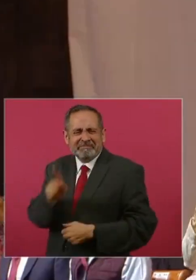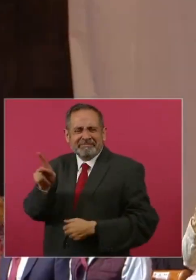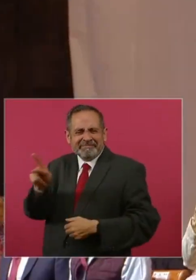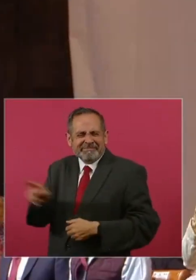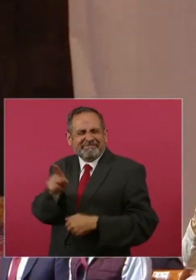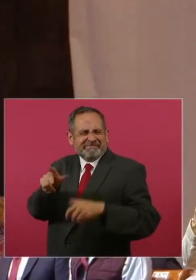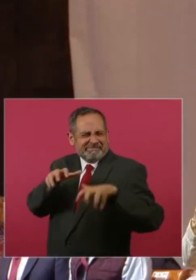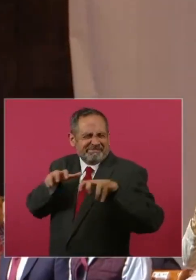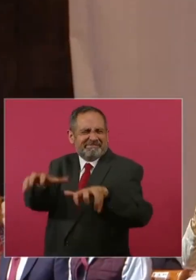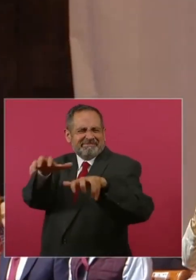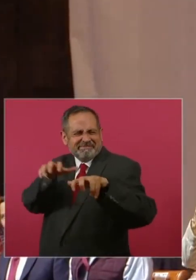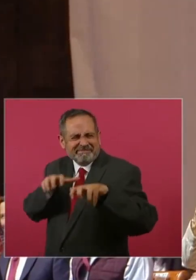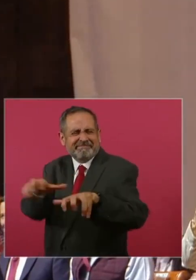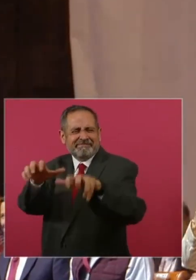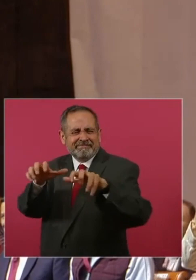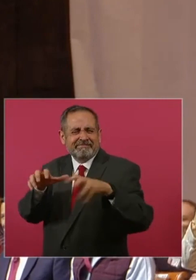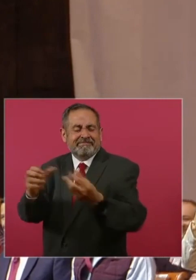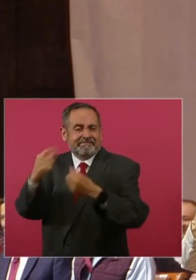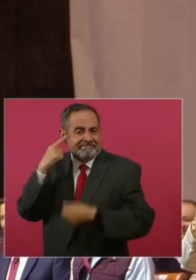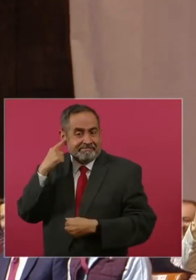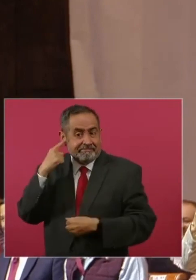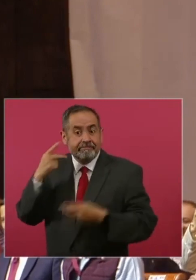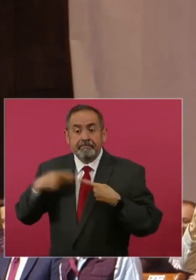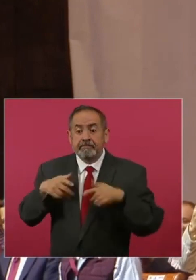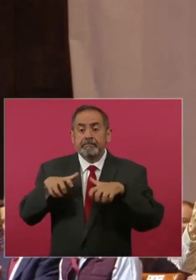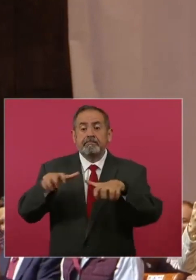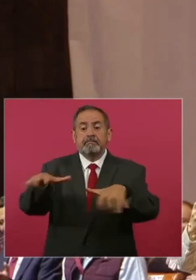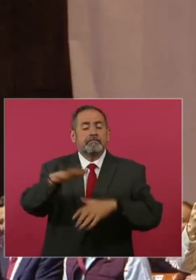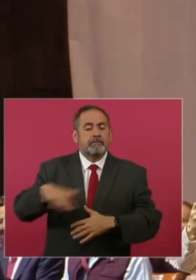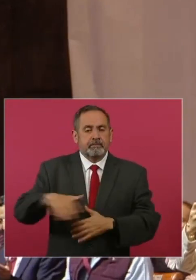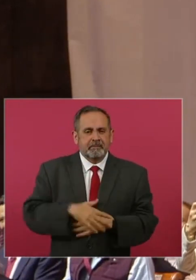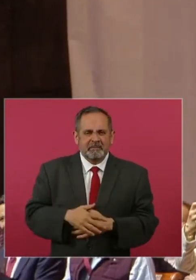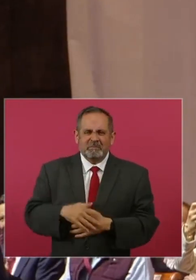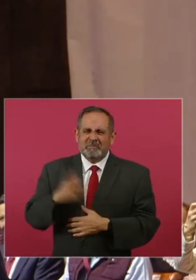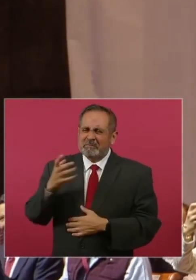The people, the people, the people.